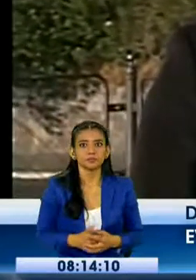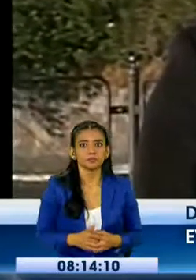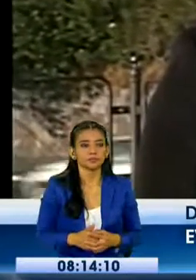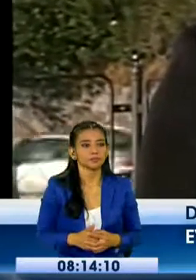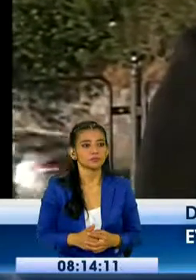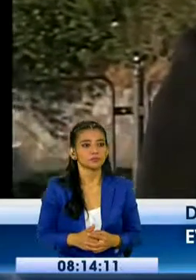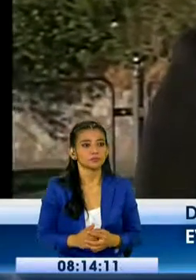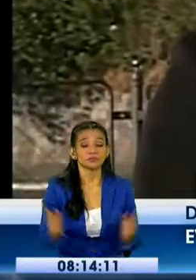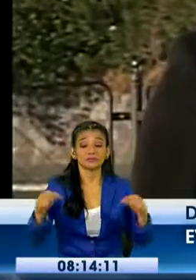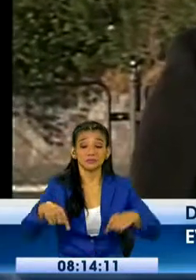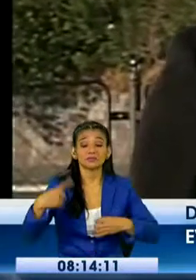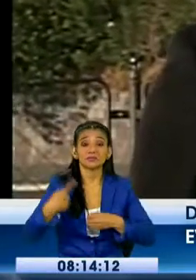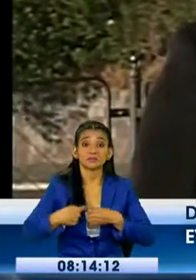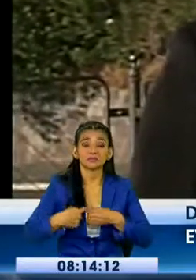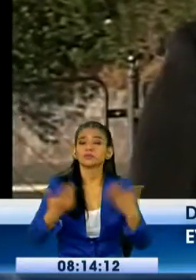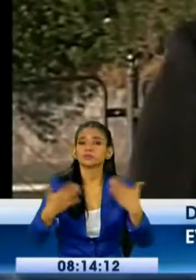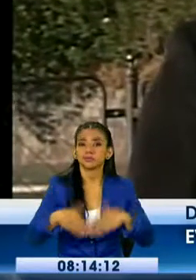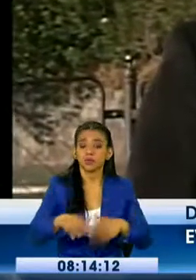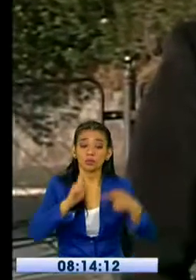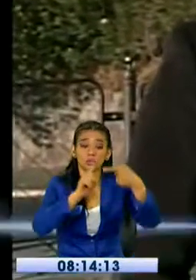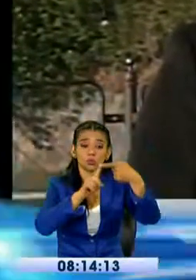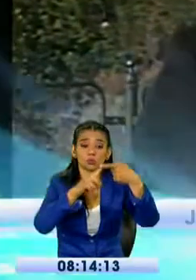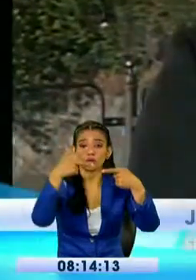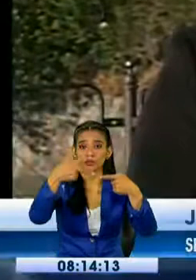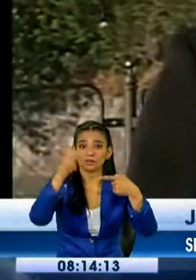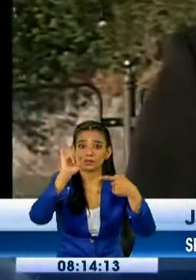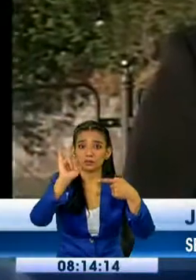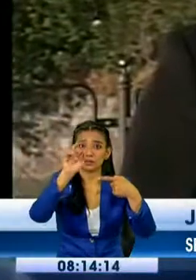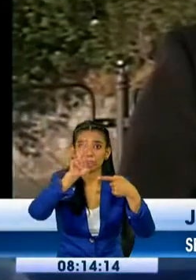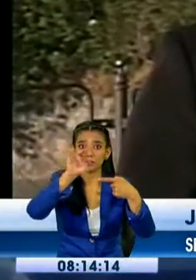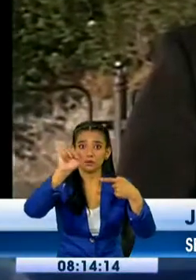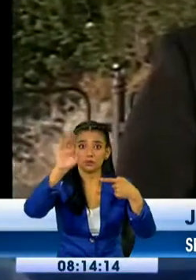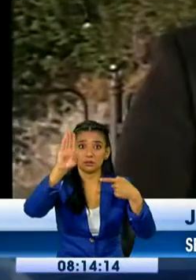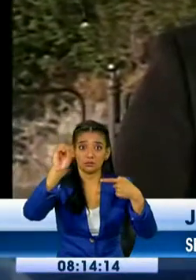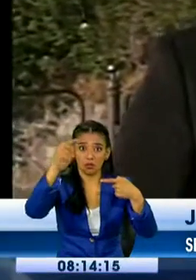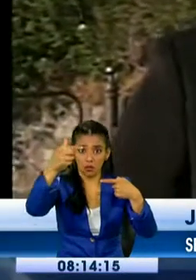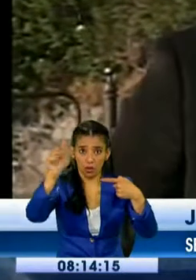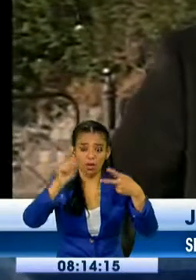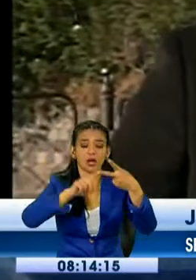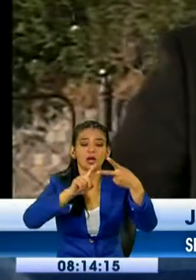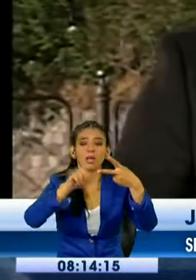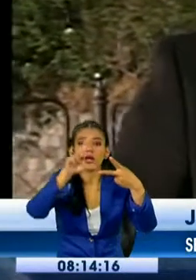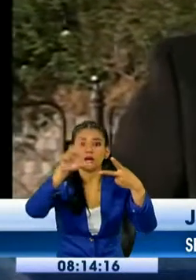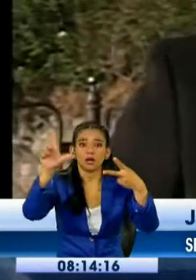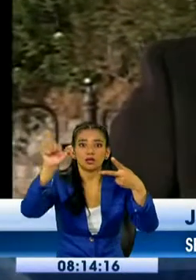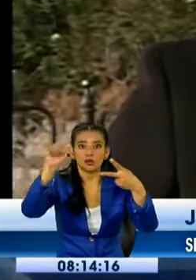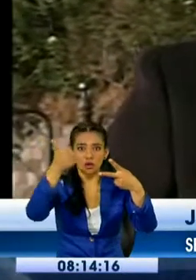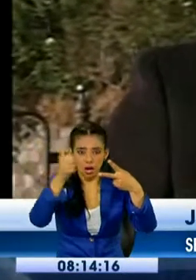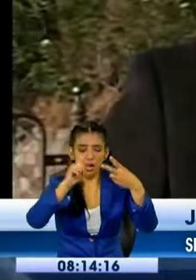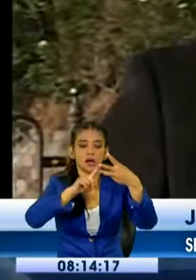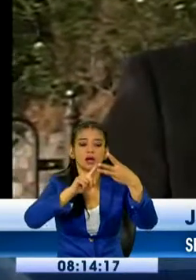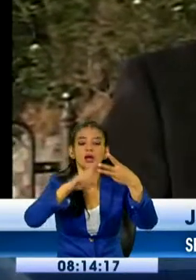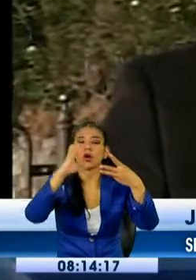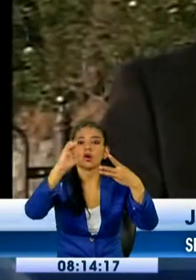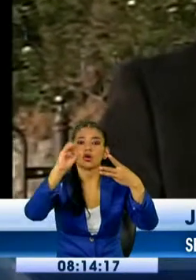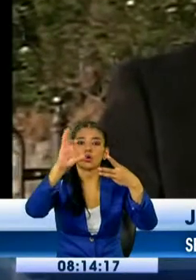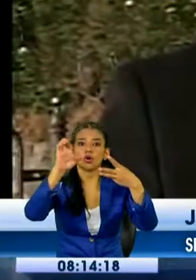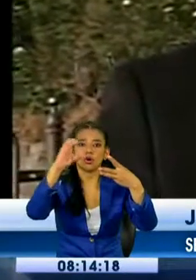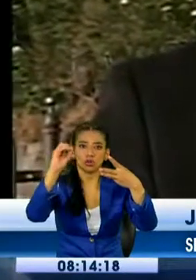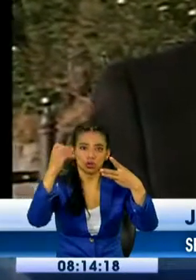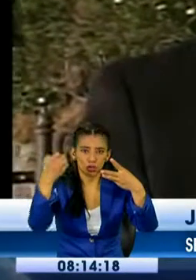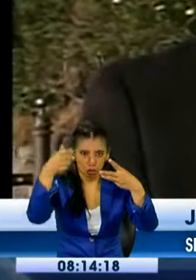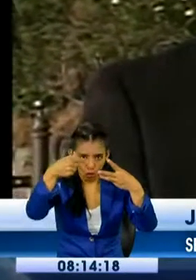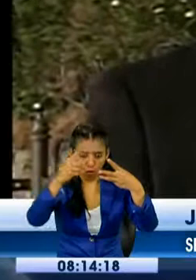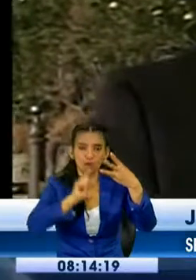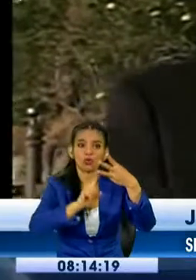en el distrito metropolitano. El uno que está en Chiriboga, el otro que está en Yoa y el otro en San José de Cocotoga. El resto han sido ya controlados. Estamos haciendo